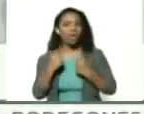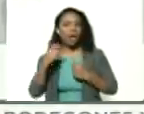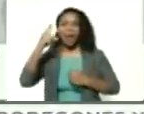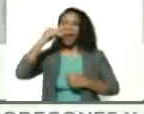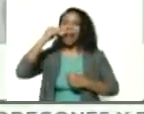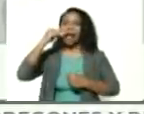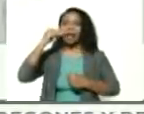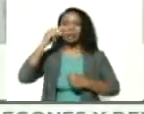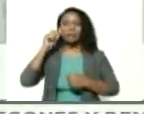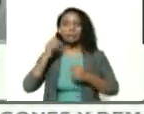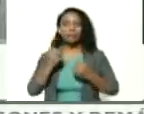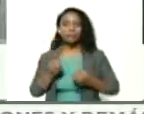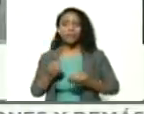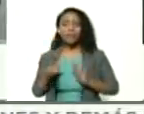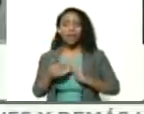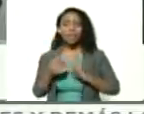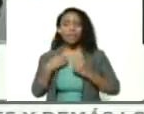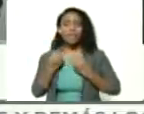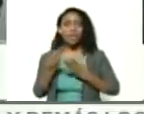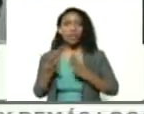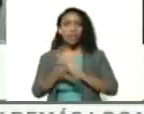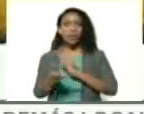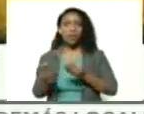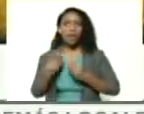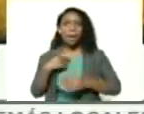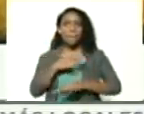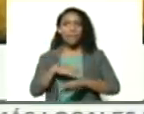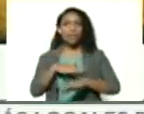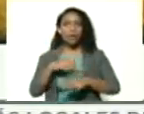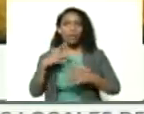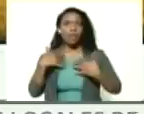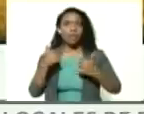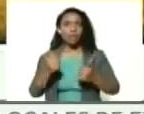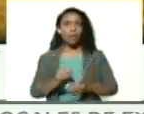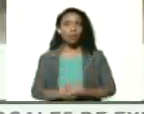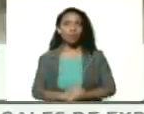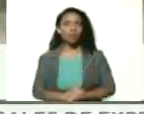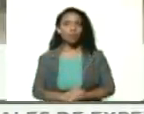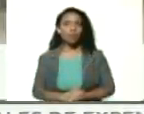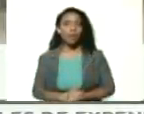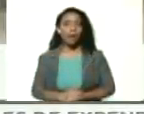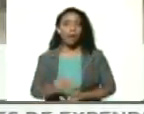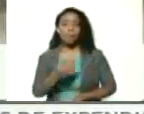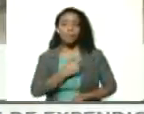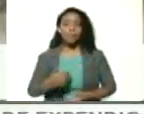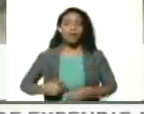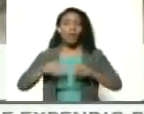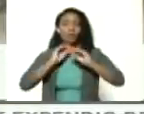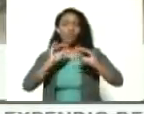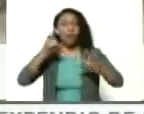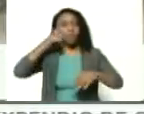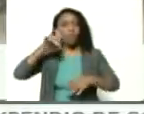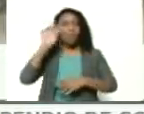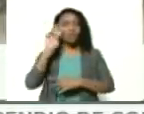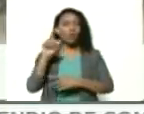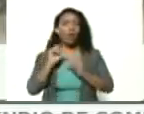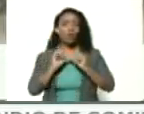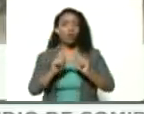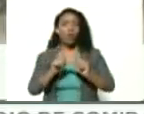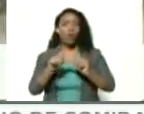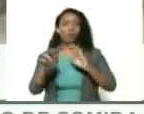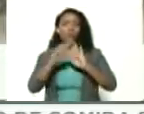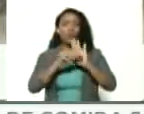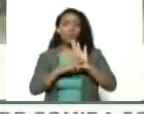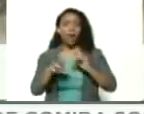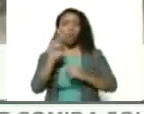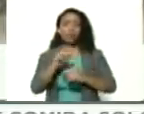los antivirales que da nuestro Ministerio del Poder Popular para la Salud. Presidente, nuestro llamado a nuestro pueblo de Venezuela a seguirnos cuidando, usar